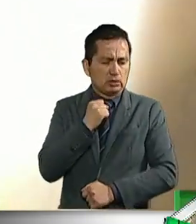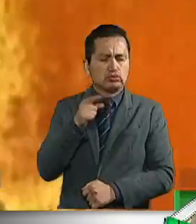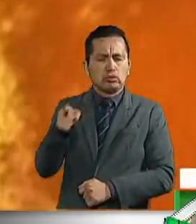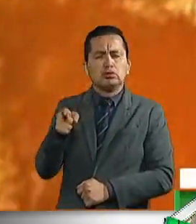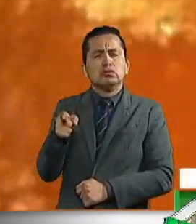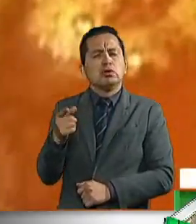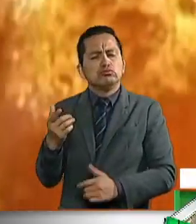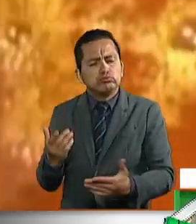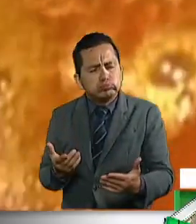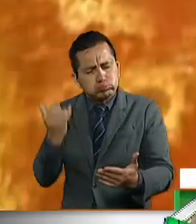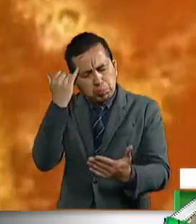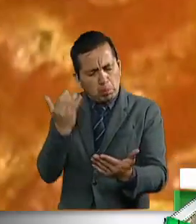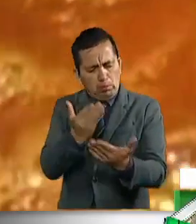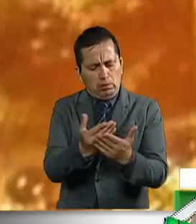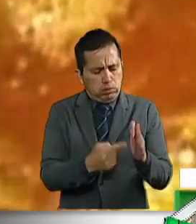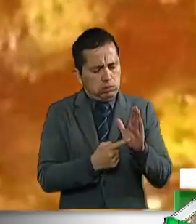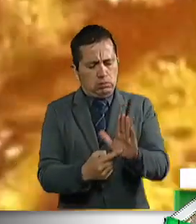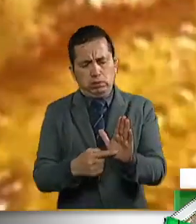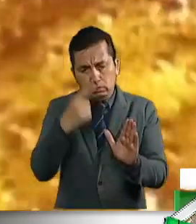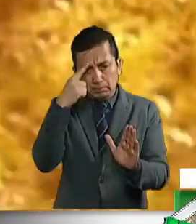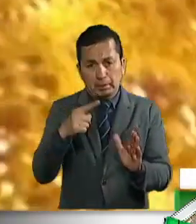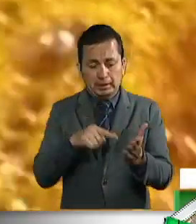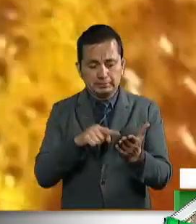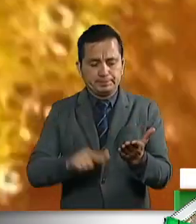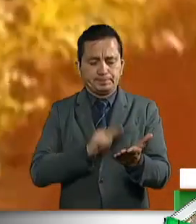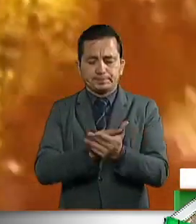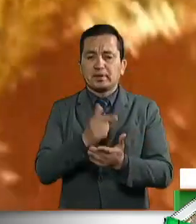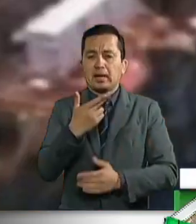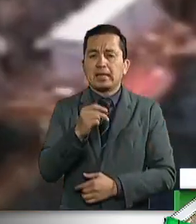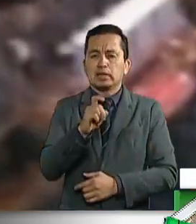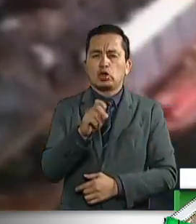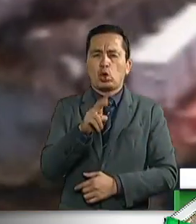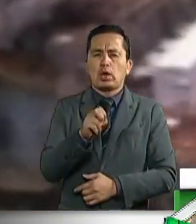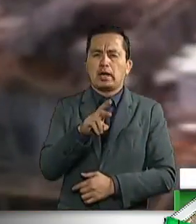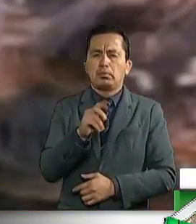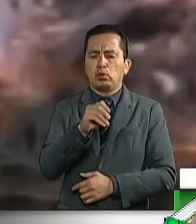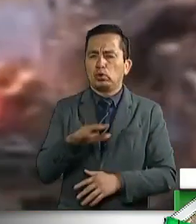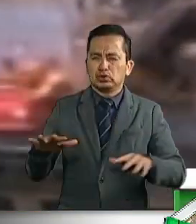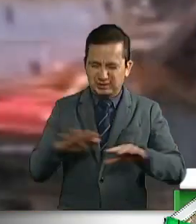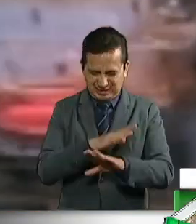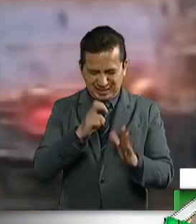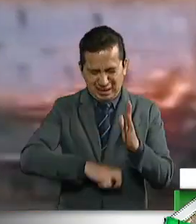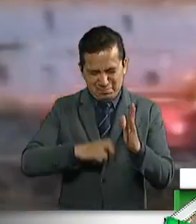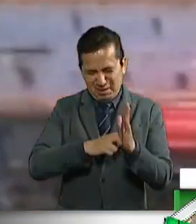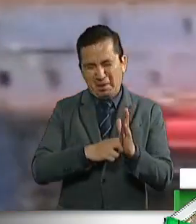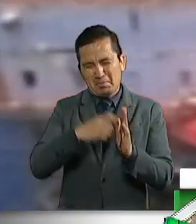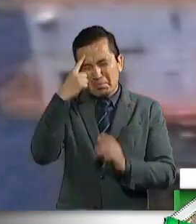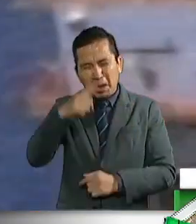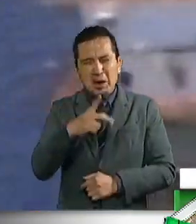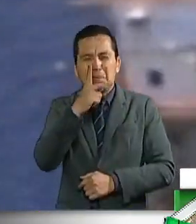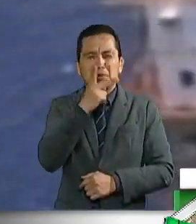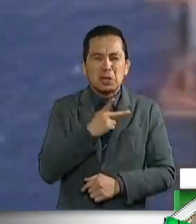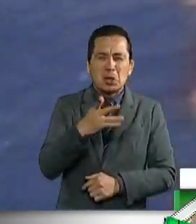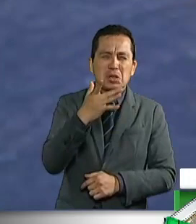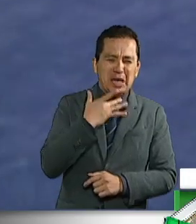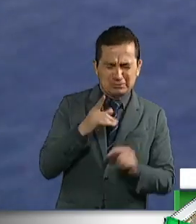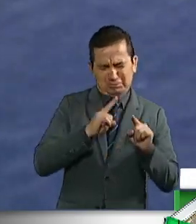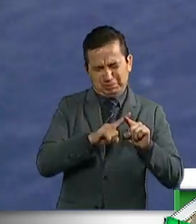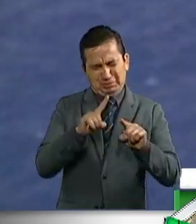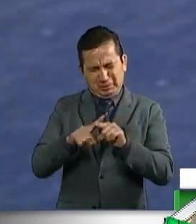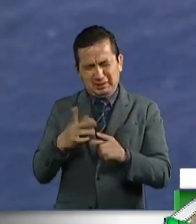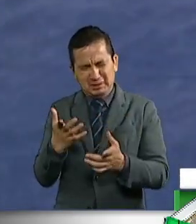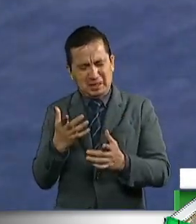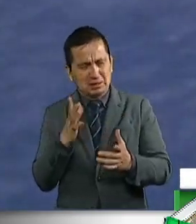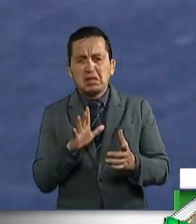pleno de la permanente Busca reformar la ley de hidrocarburos esto para garantizar que los suministros nacionales y el almacenamiento de los productos